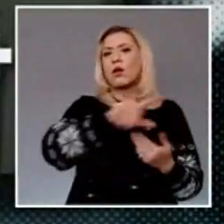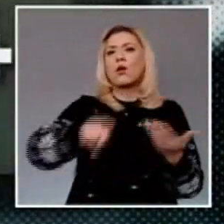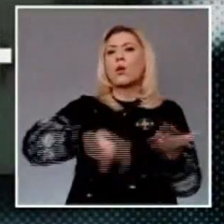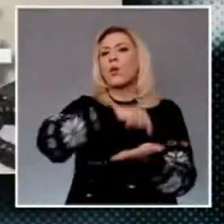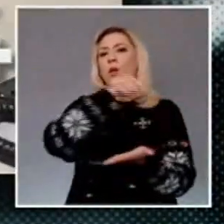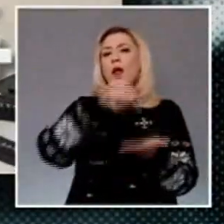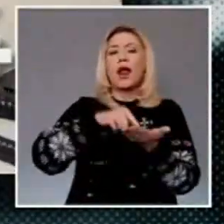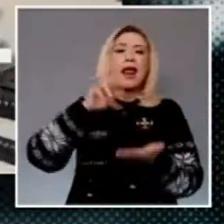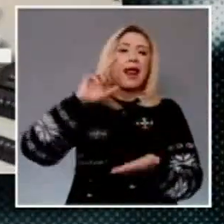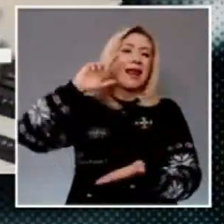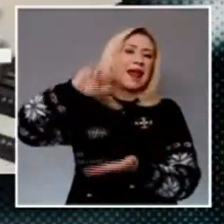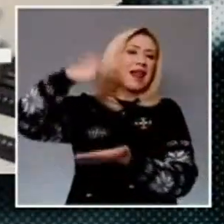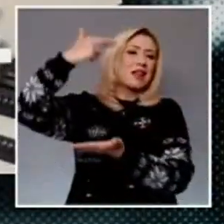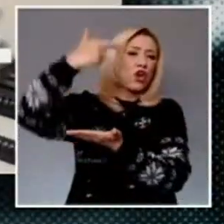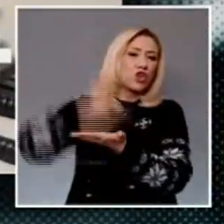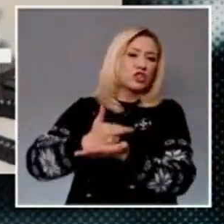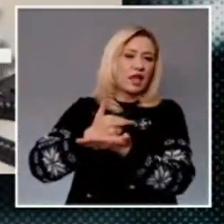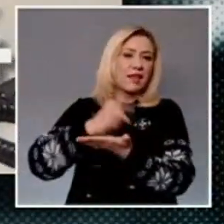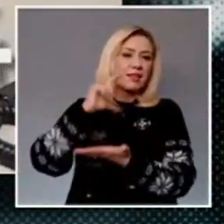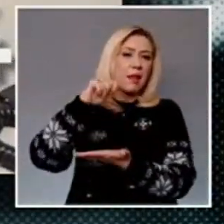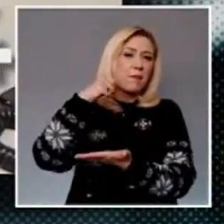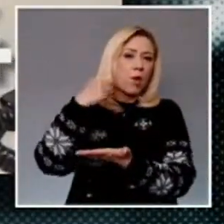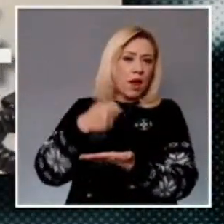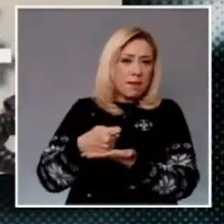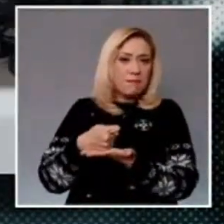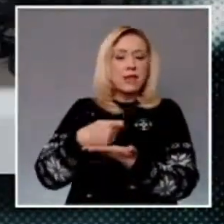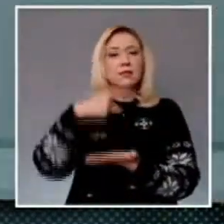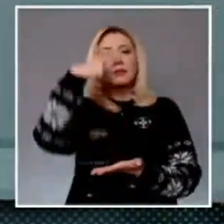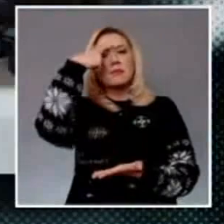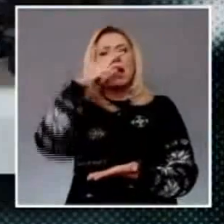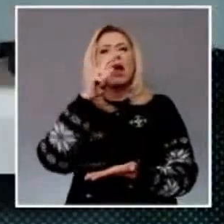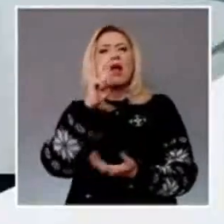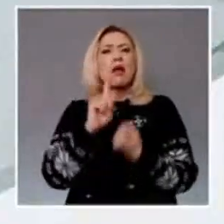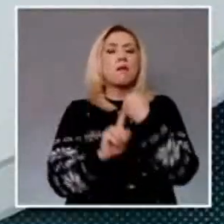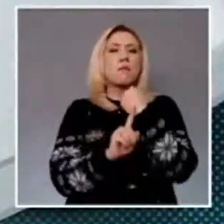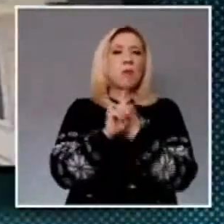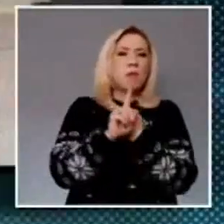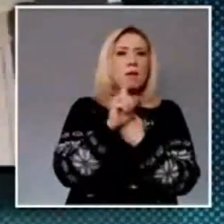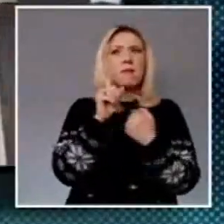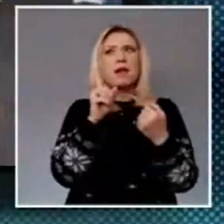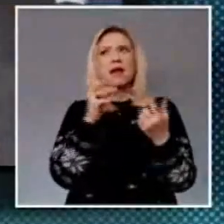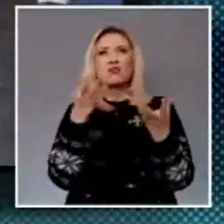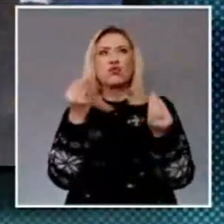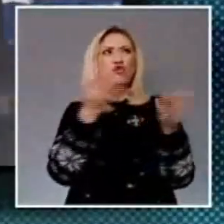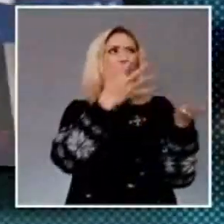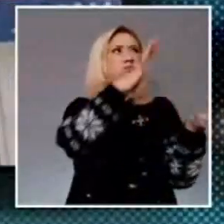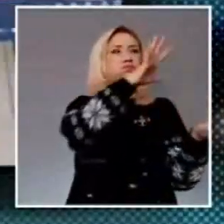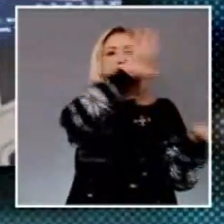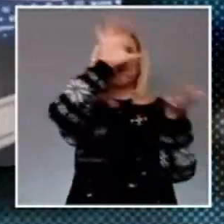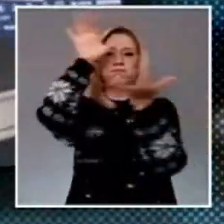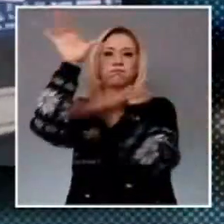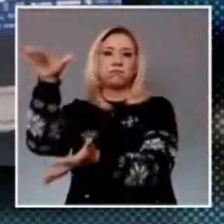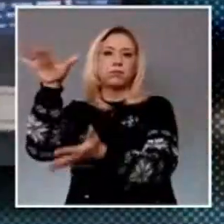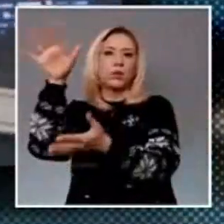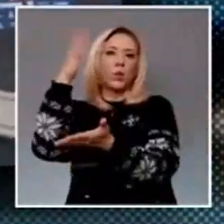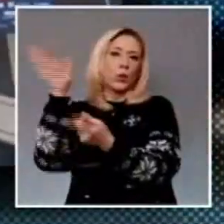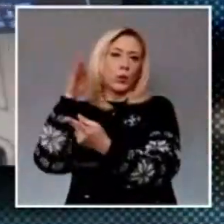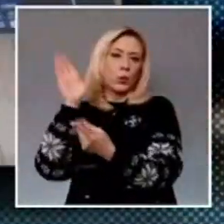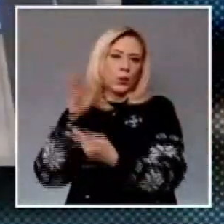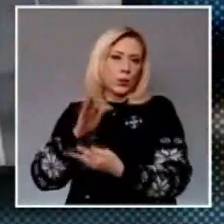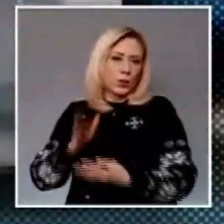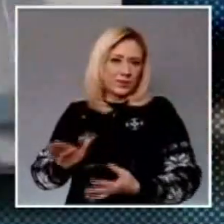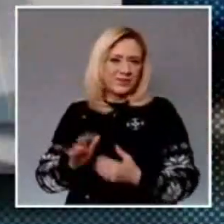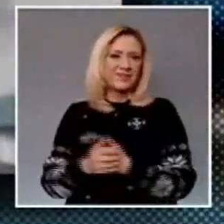Tamaulipas, que ayudará a desahogar los asuntos pendientes en la materia. En lo que va del año, el Poder Judicial del Estado